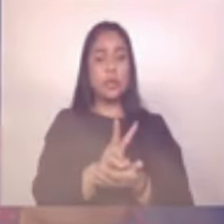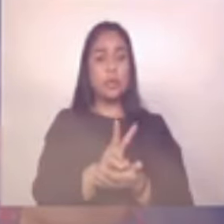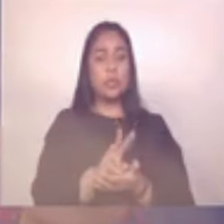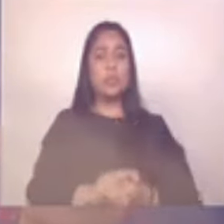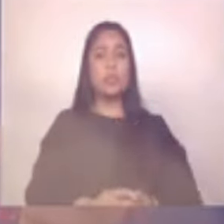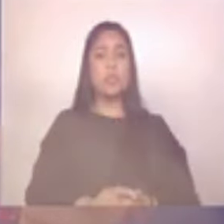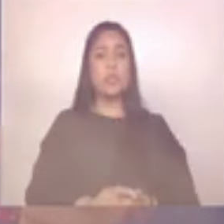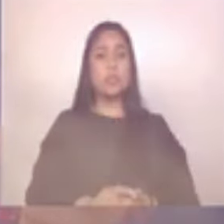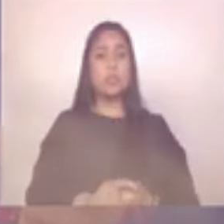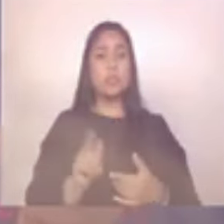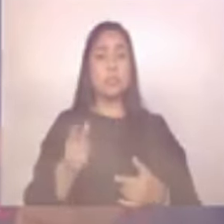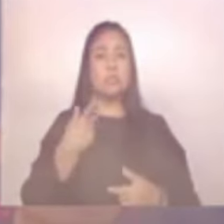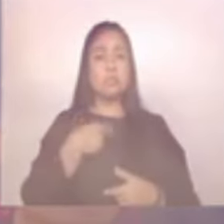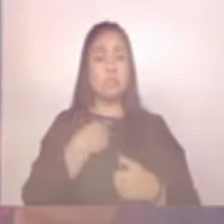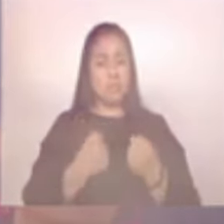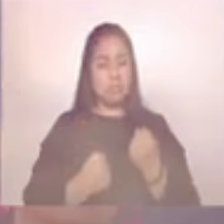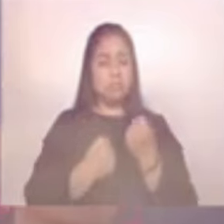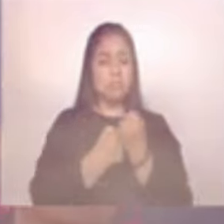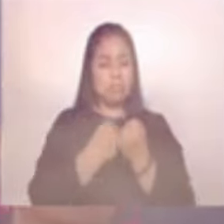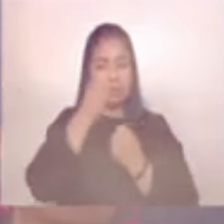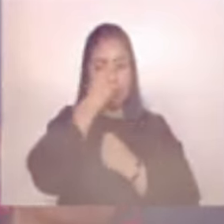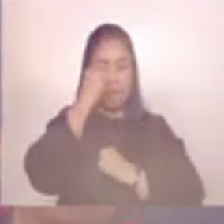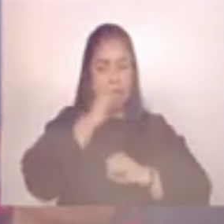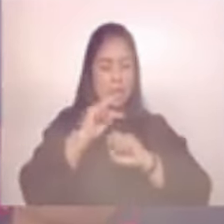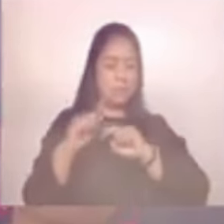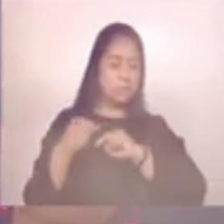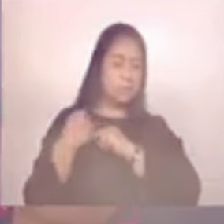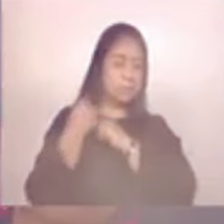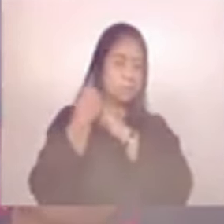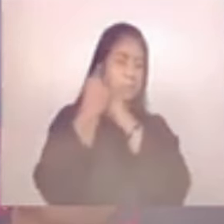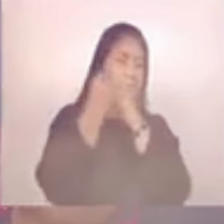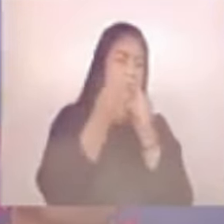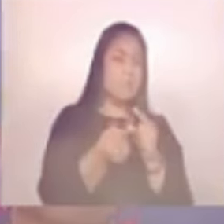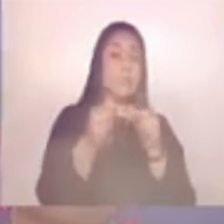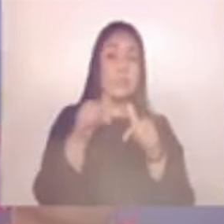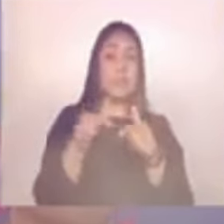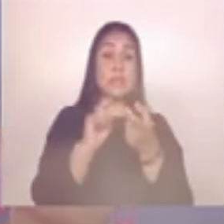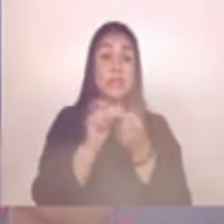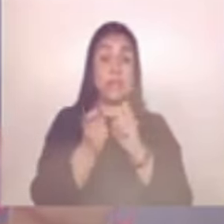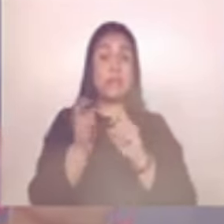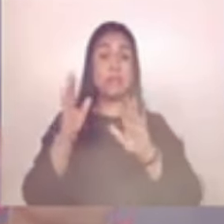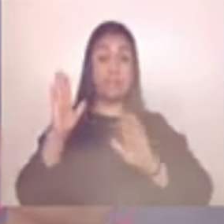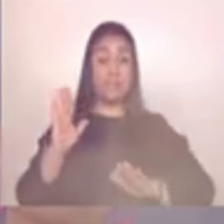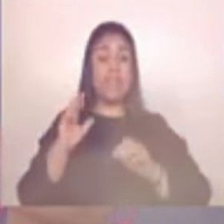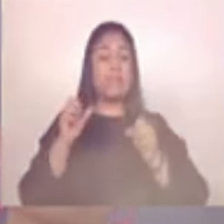que nos ha sostenido trabajando juntos desde la transición difícil que tuvimos